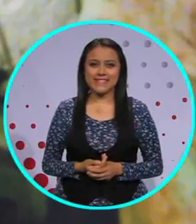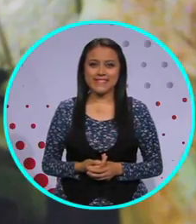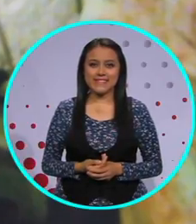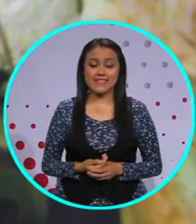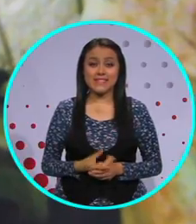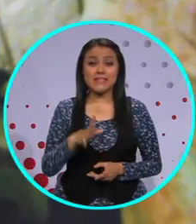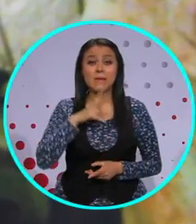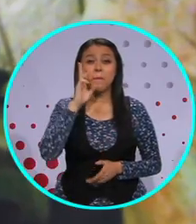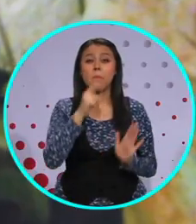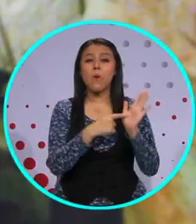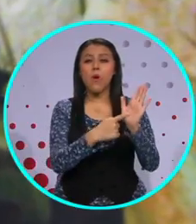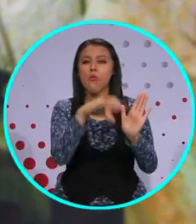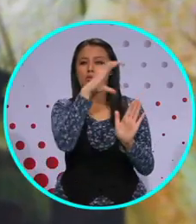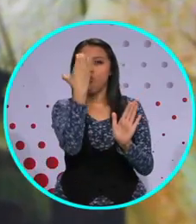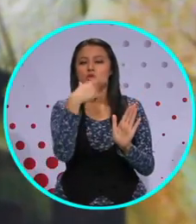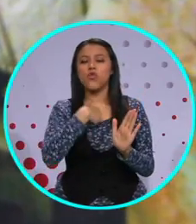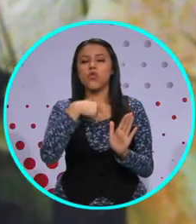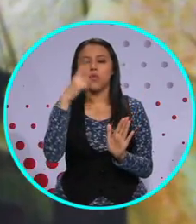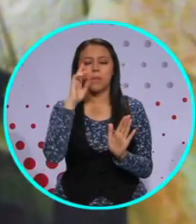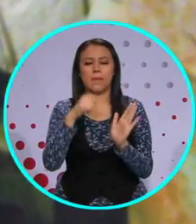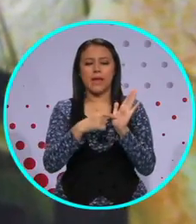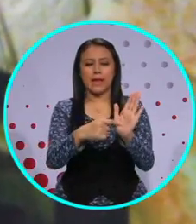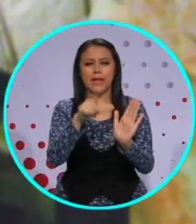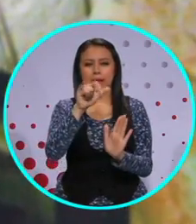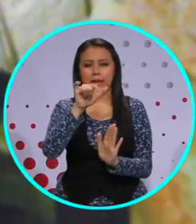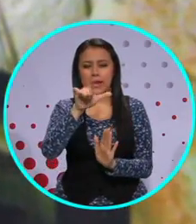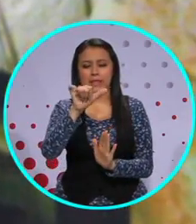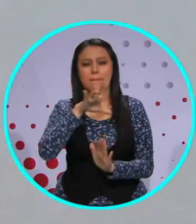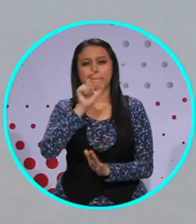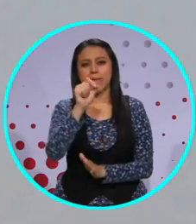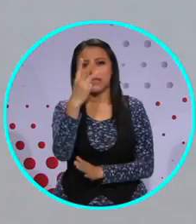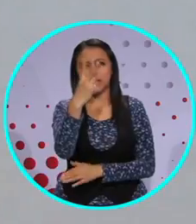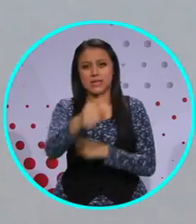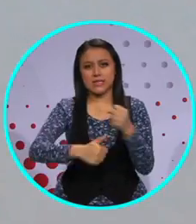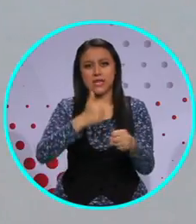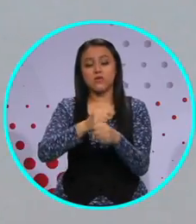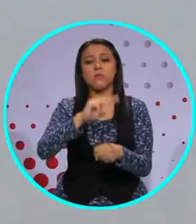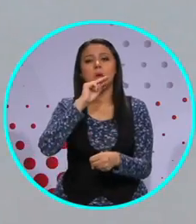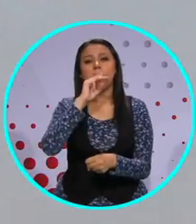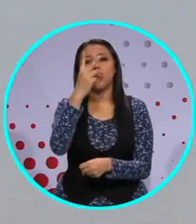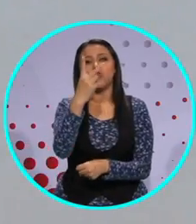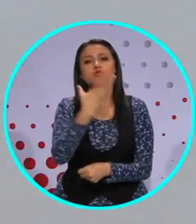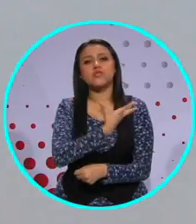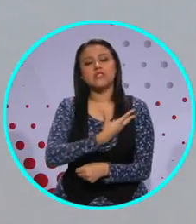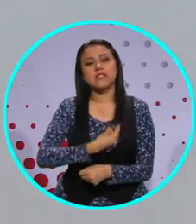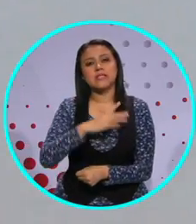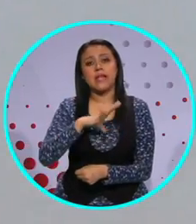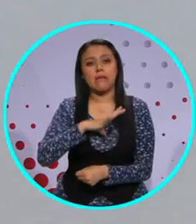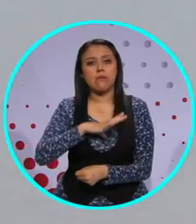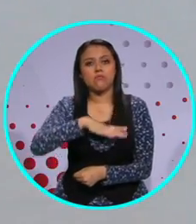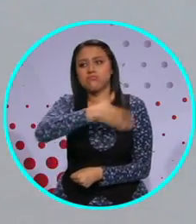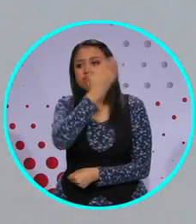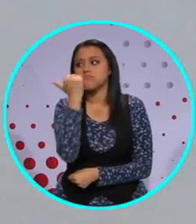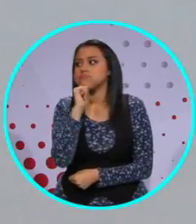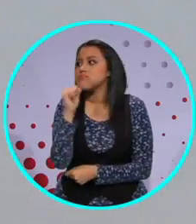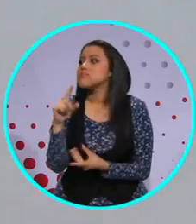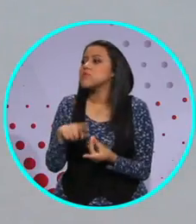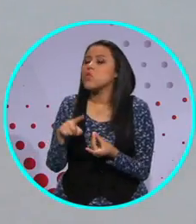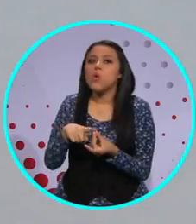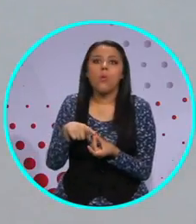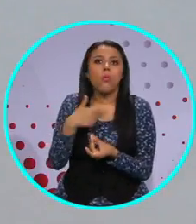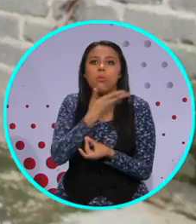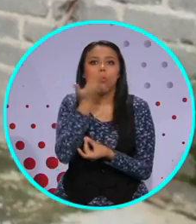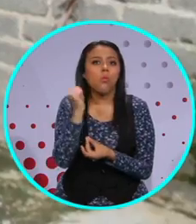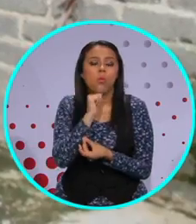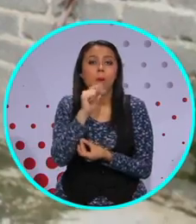esta es la fotografía de él era liliana álvarez lópez de 33 años madre de dos hijas y de quien no se sabe nada desde el pasado 20 de julio